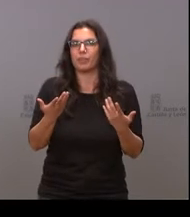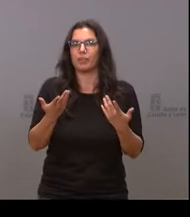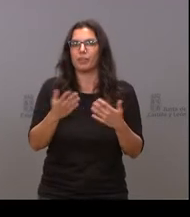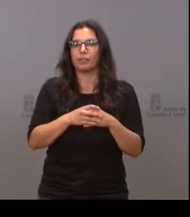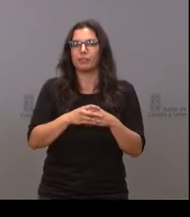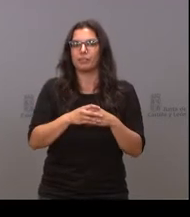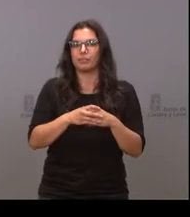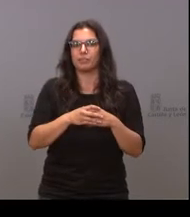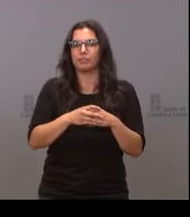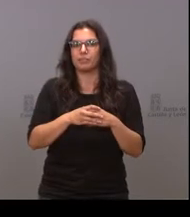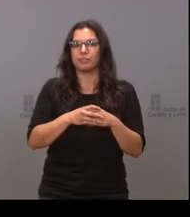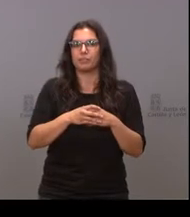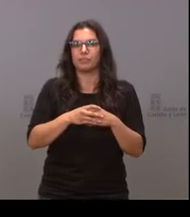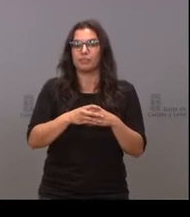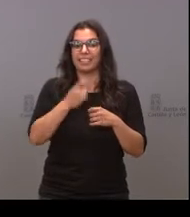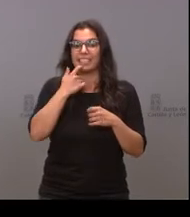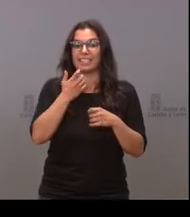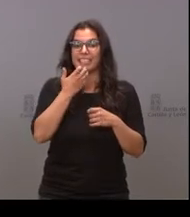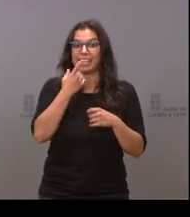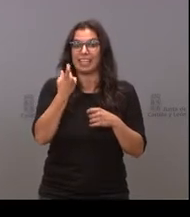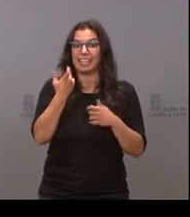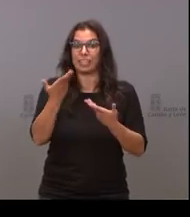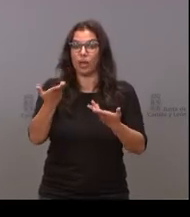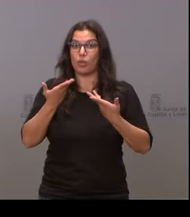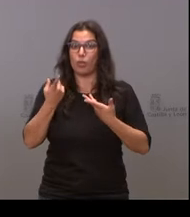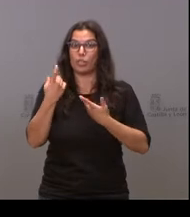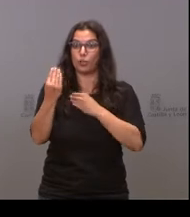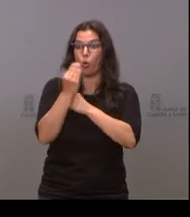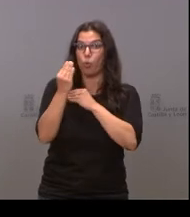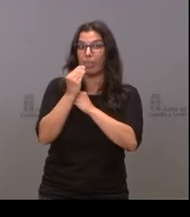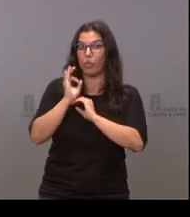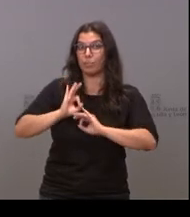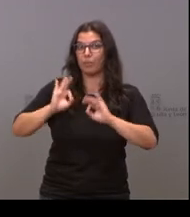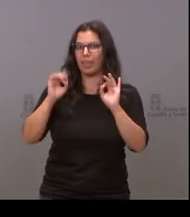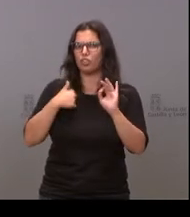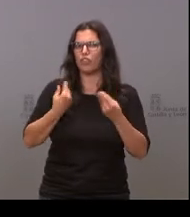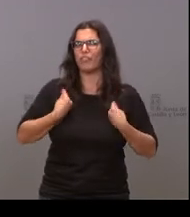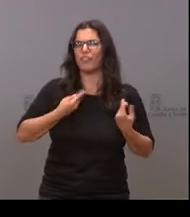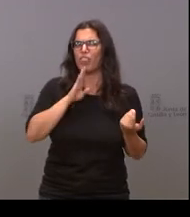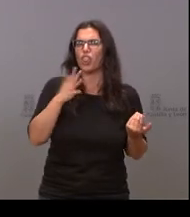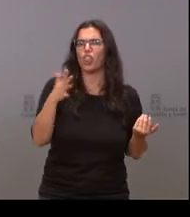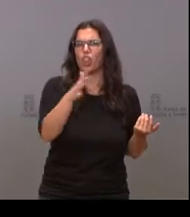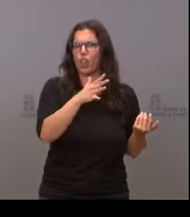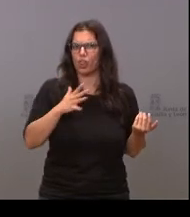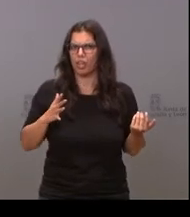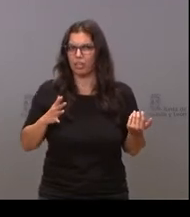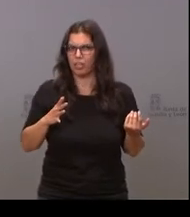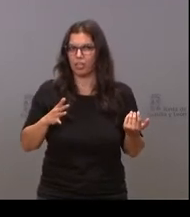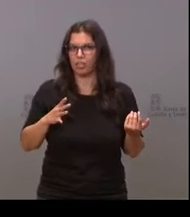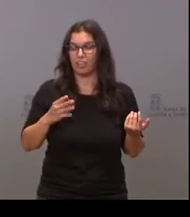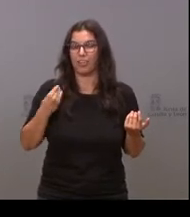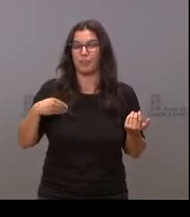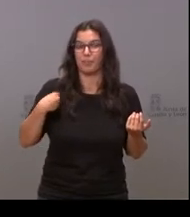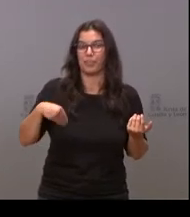donde quiero vivir cuando necesite ayudar cuando necesites cuidados especiales decir cuando vaya dejando que vaya